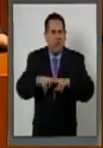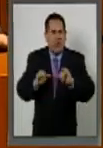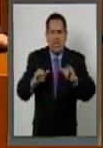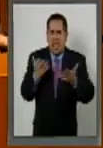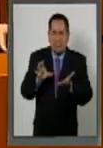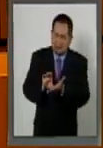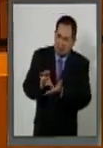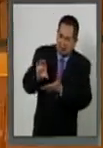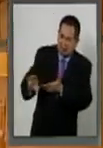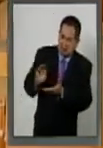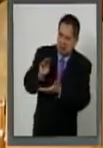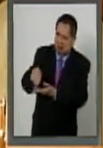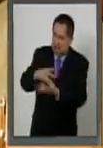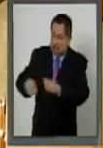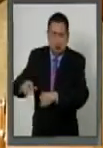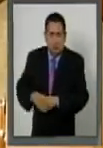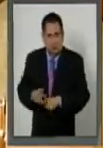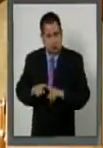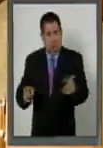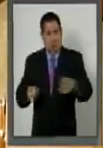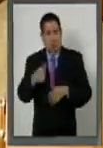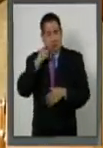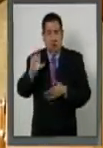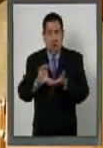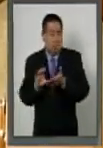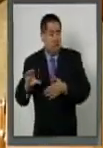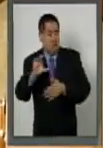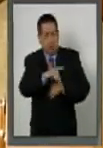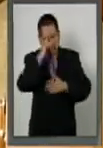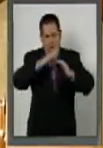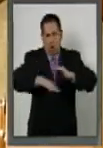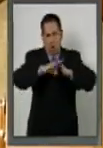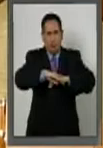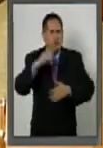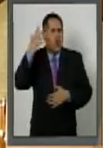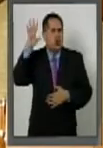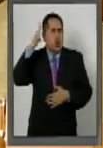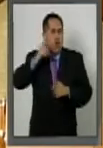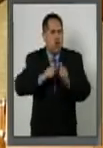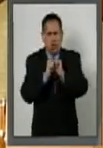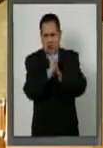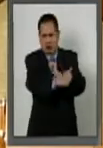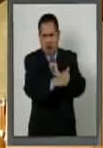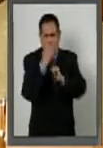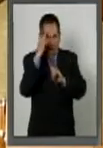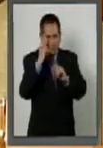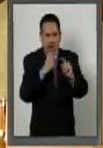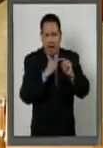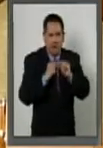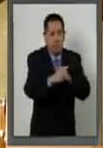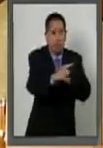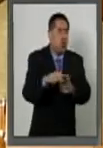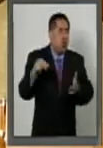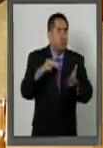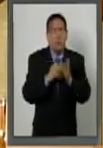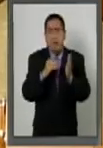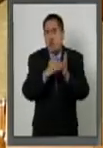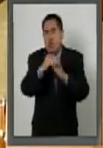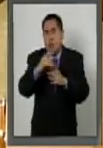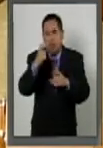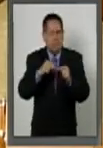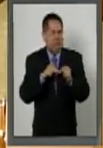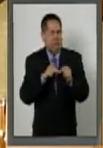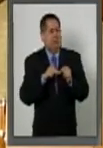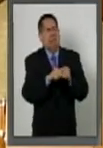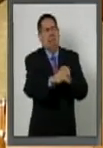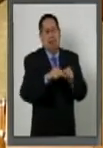si invirtieron por ejemplo en la autopista del sol dos mil y tantos millones de pesos en ese tramo